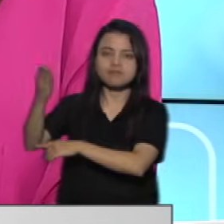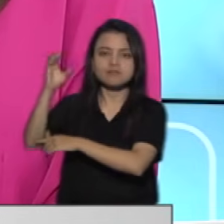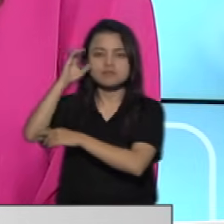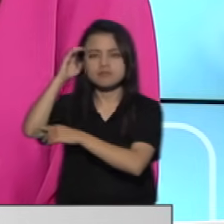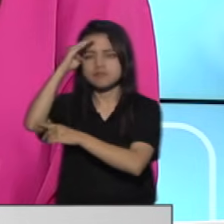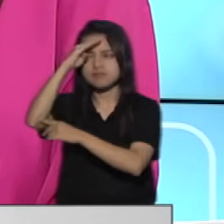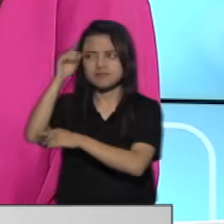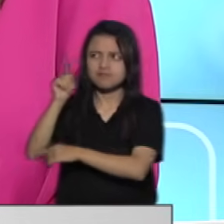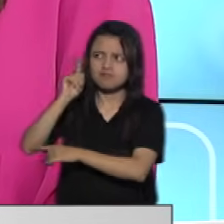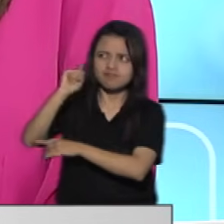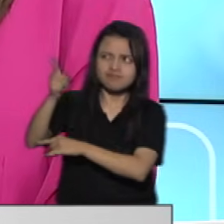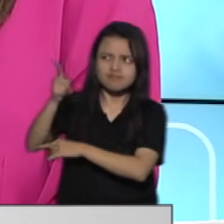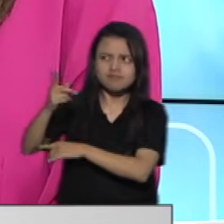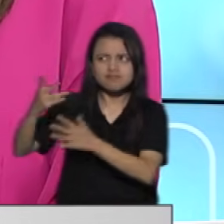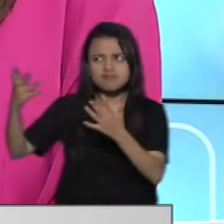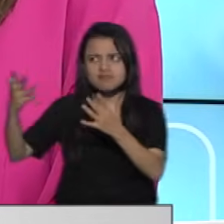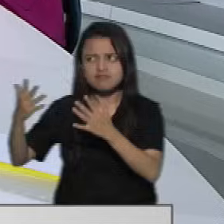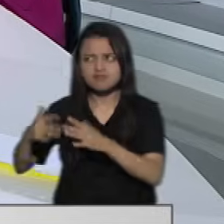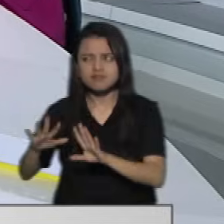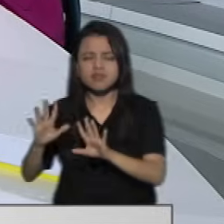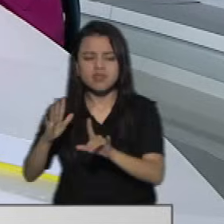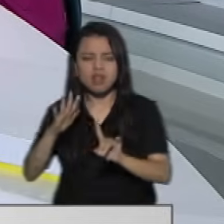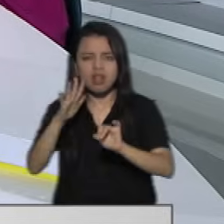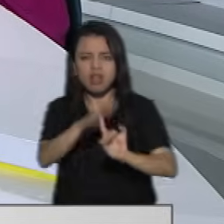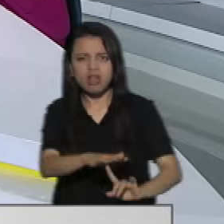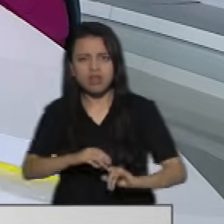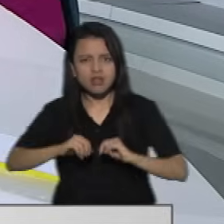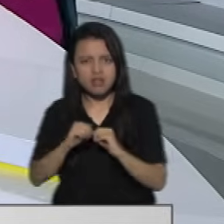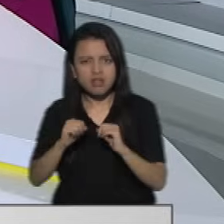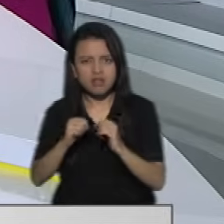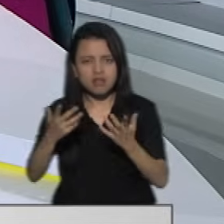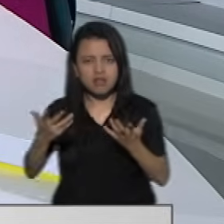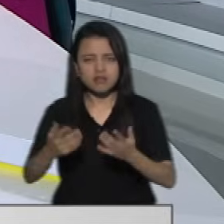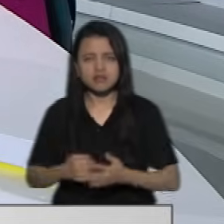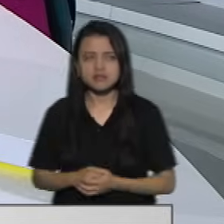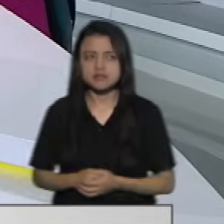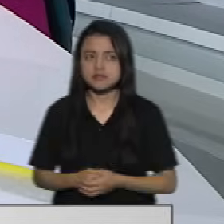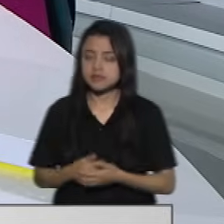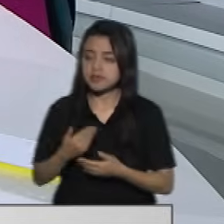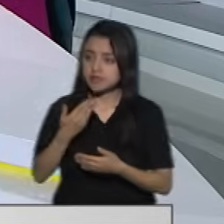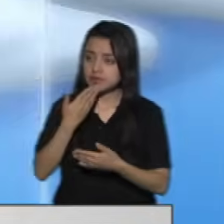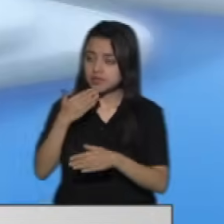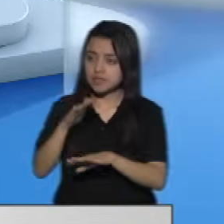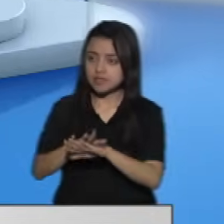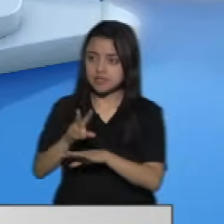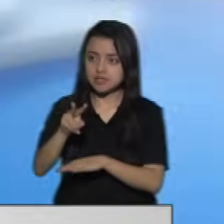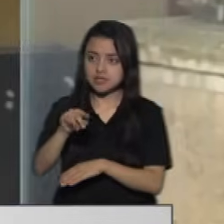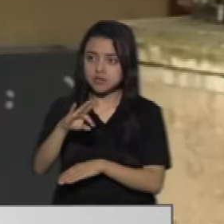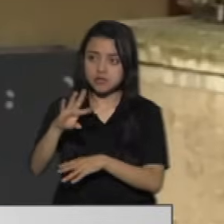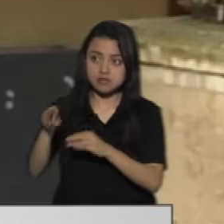Acusa al mandatario de chantajear a Bogotá. Nicolás Romero, ¿qué más dijo la mandataria? Buenas tardes.